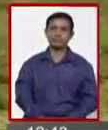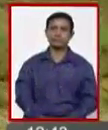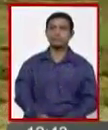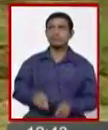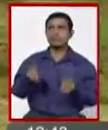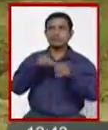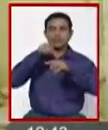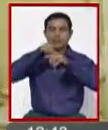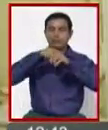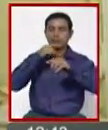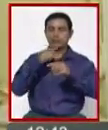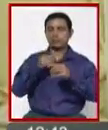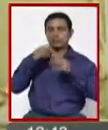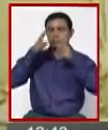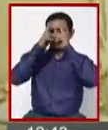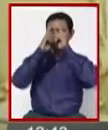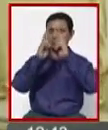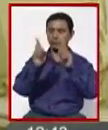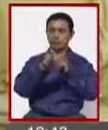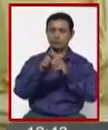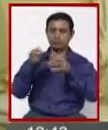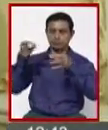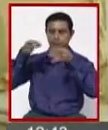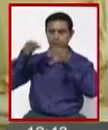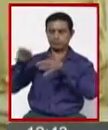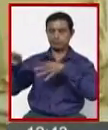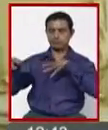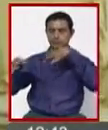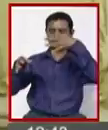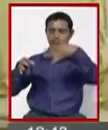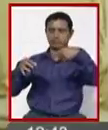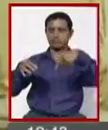A tiempo de honrarme con esta designación,